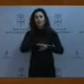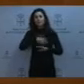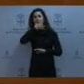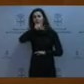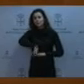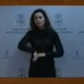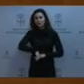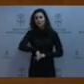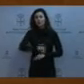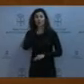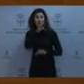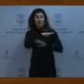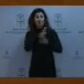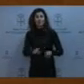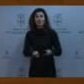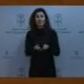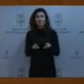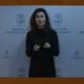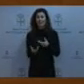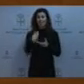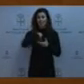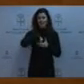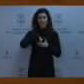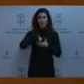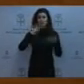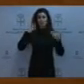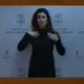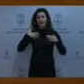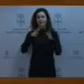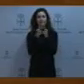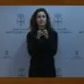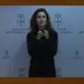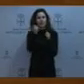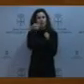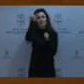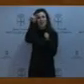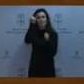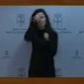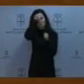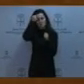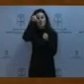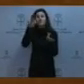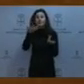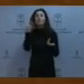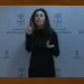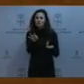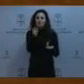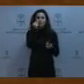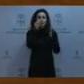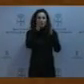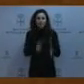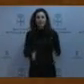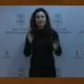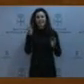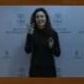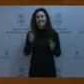tienen secas las ilusiones y las ideas. Por eso, señor Fernández, es bueno que después de 30